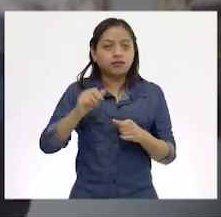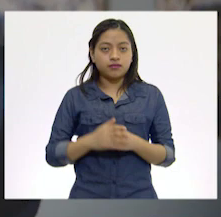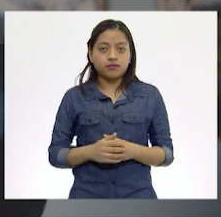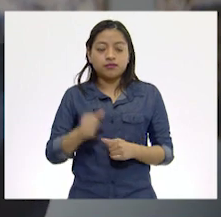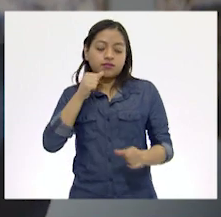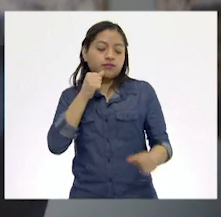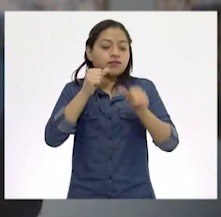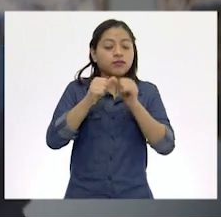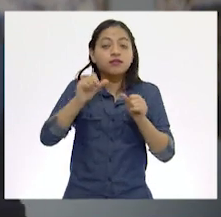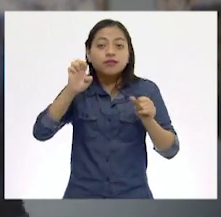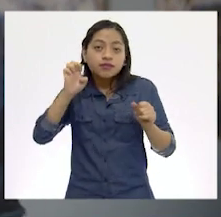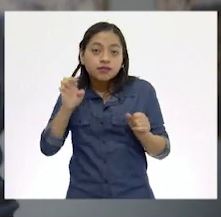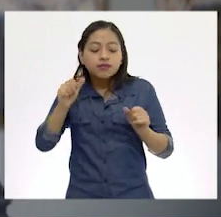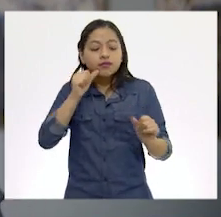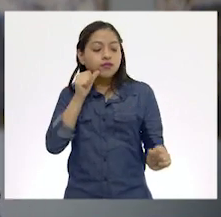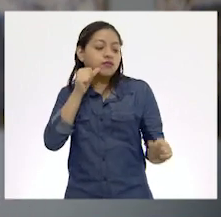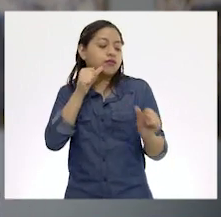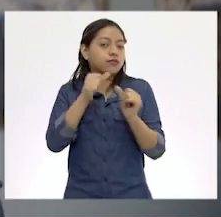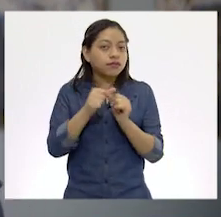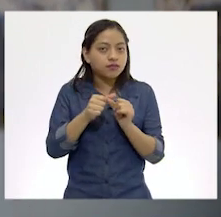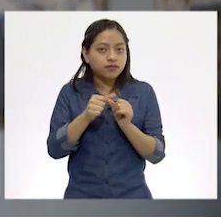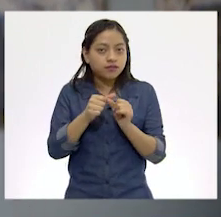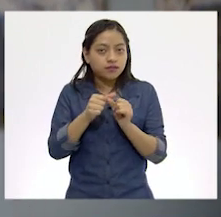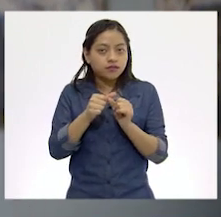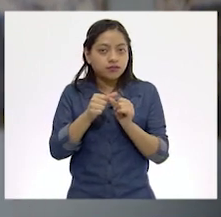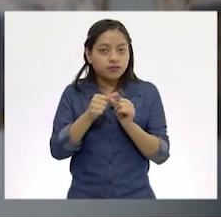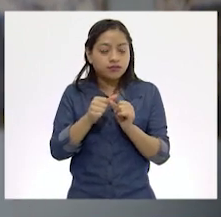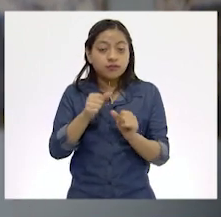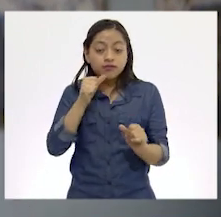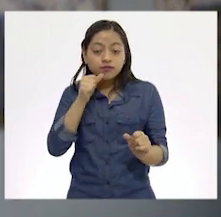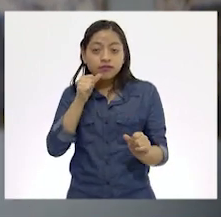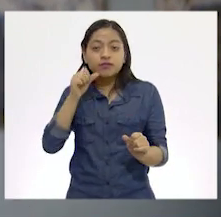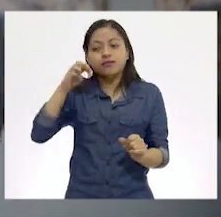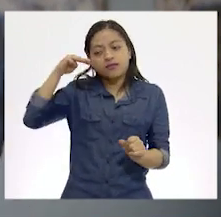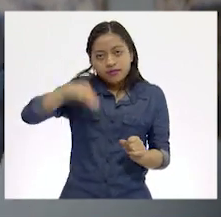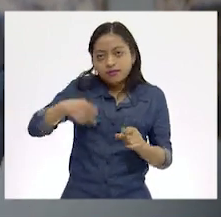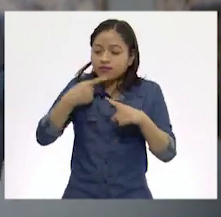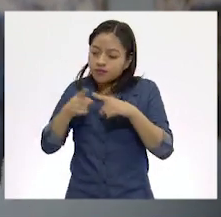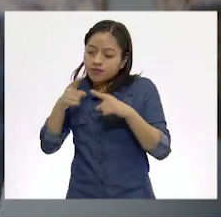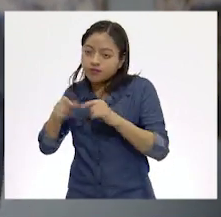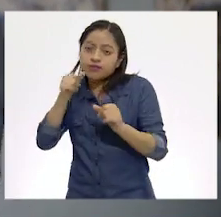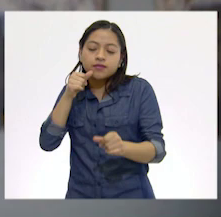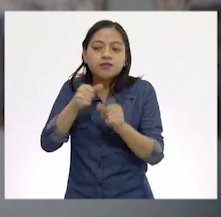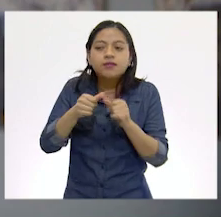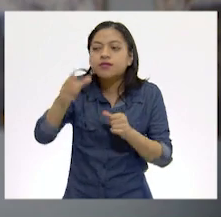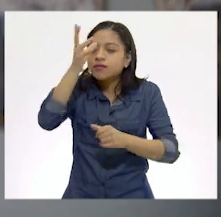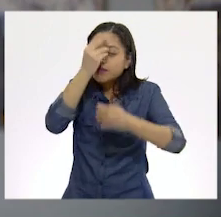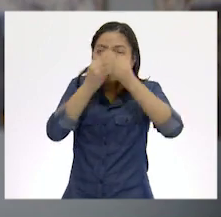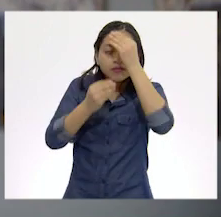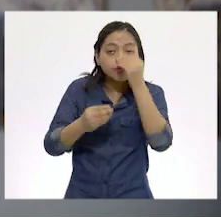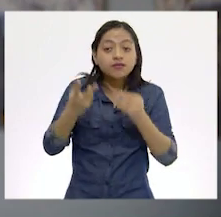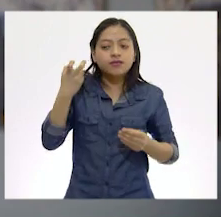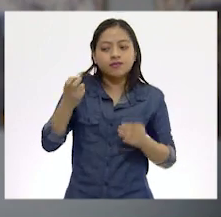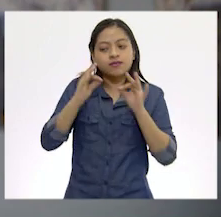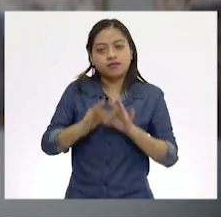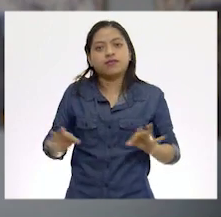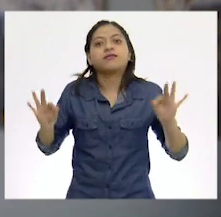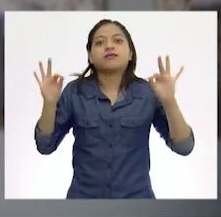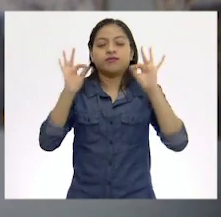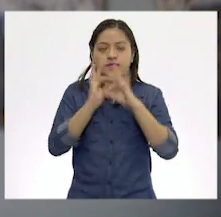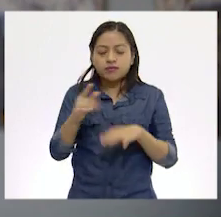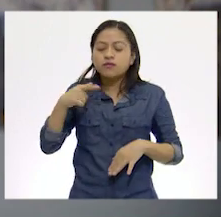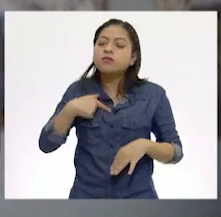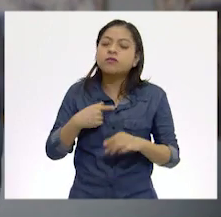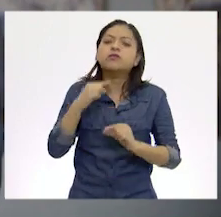letra E y la letra M, que las más importantes y las voy a